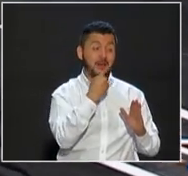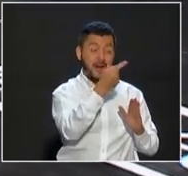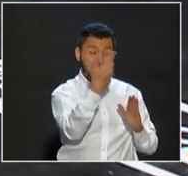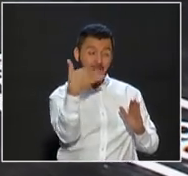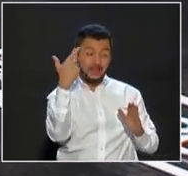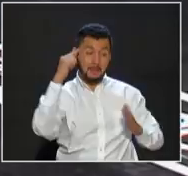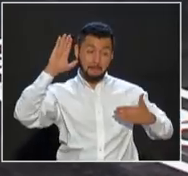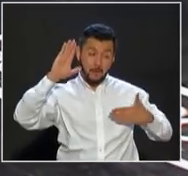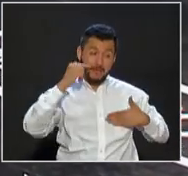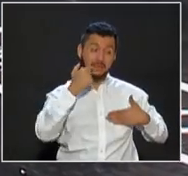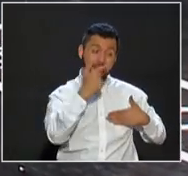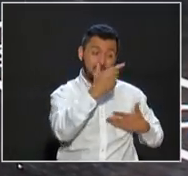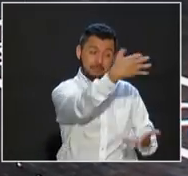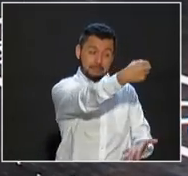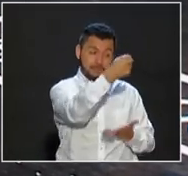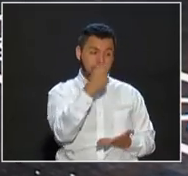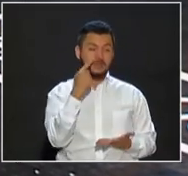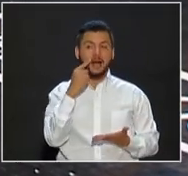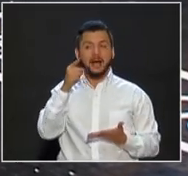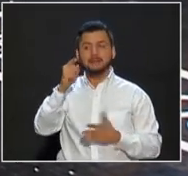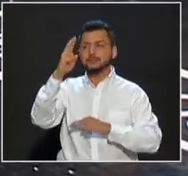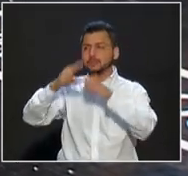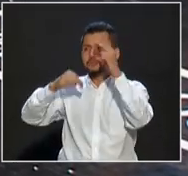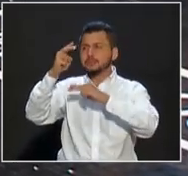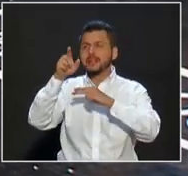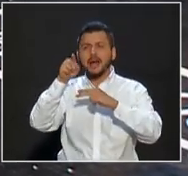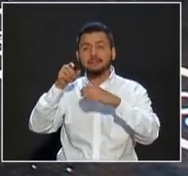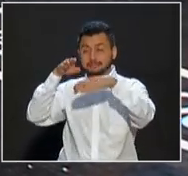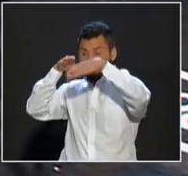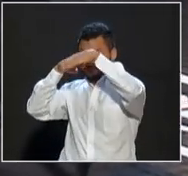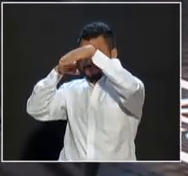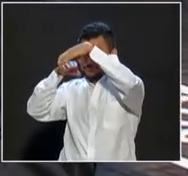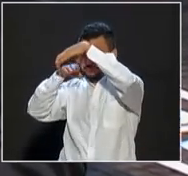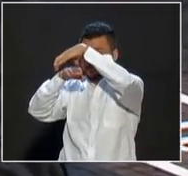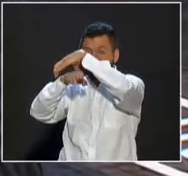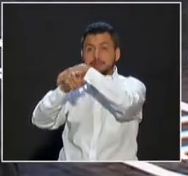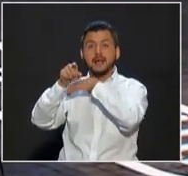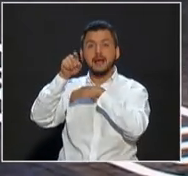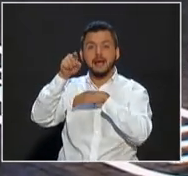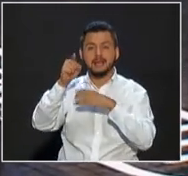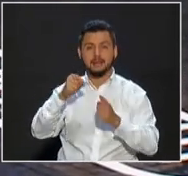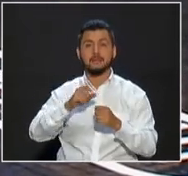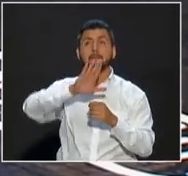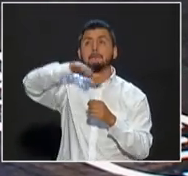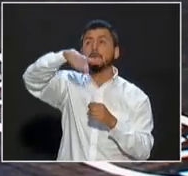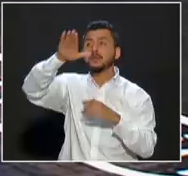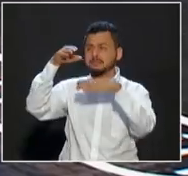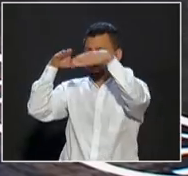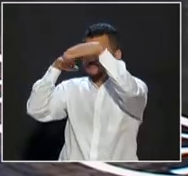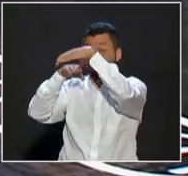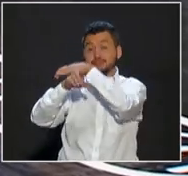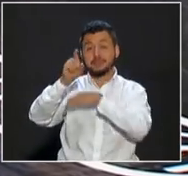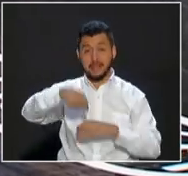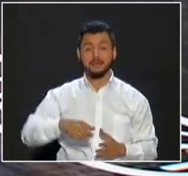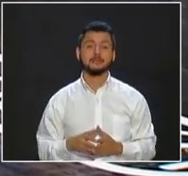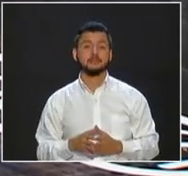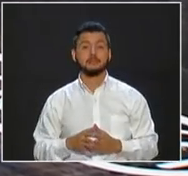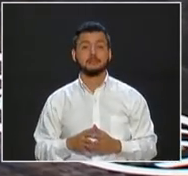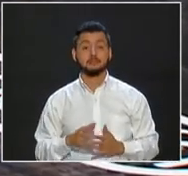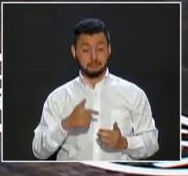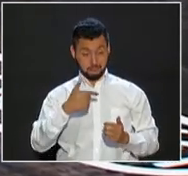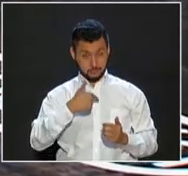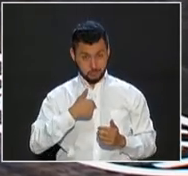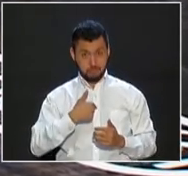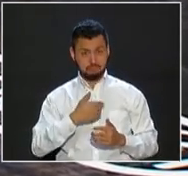cumpla las metas que le propuso a los antioqueños yo he trabajado en el gobierno nacional como viceministro y como ministro encargado de este país y sé lo importante